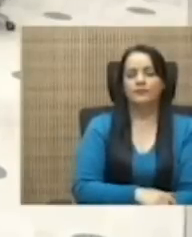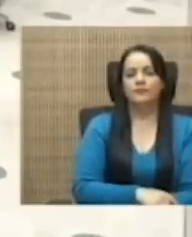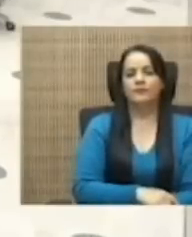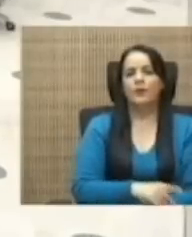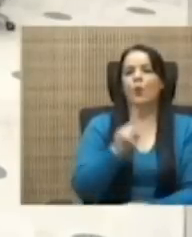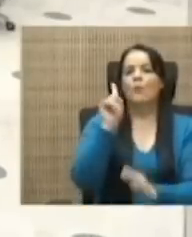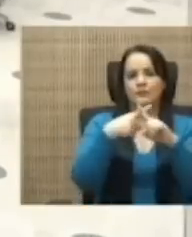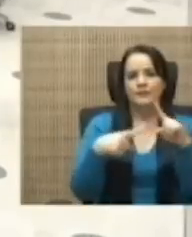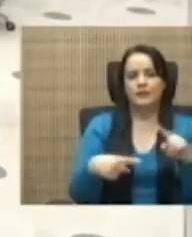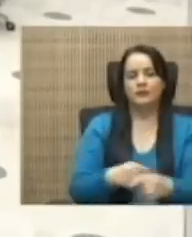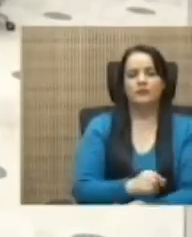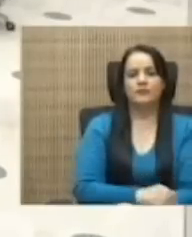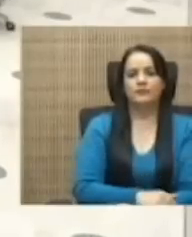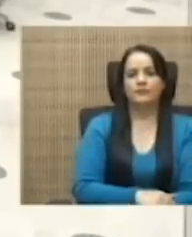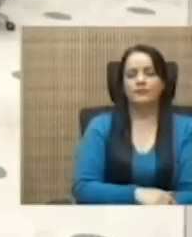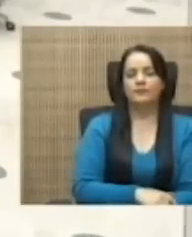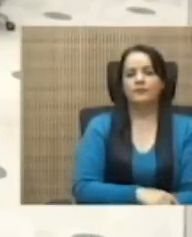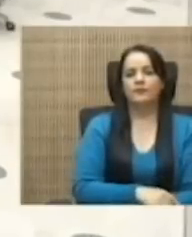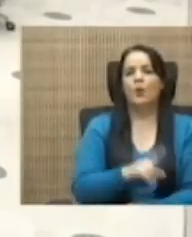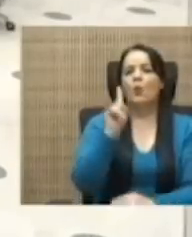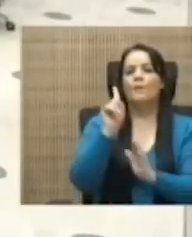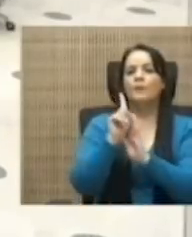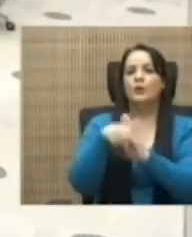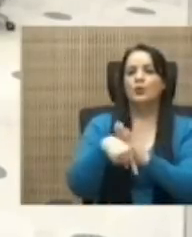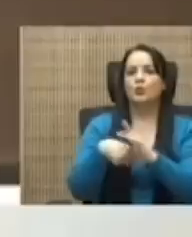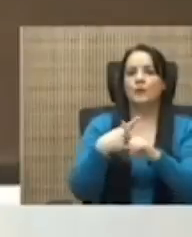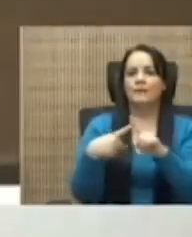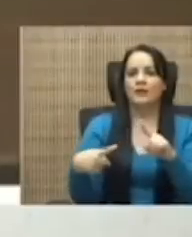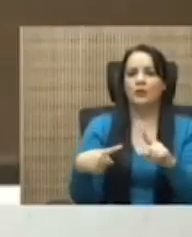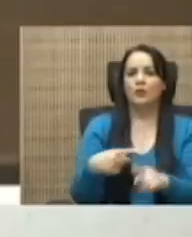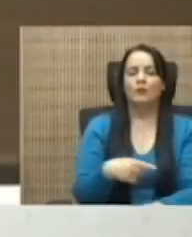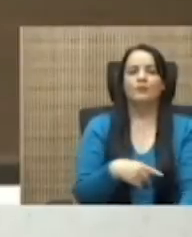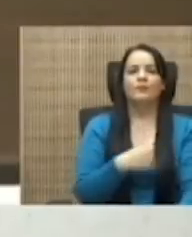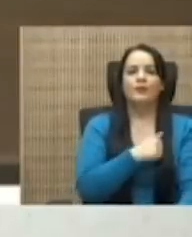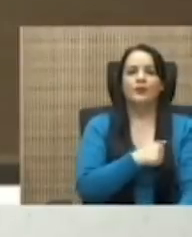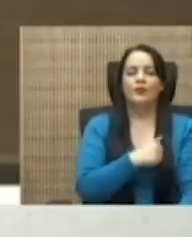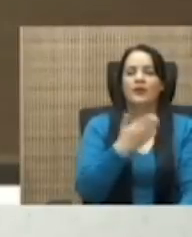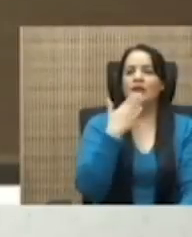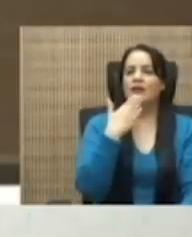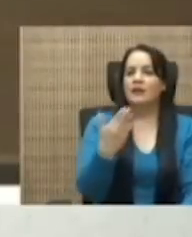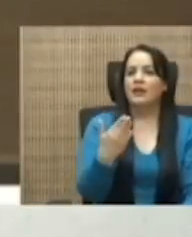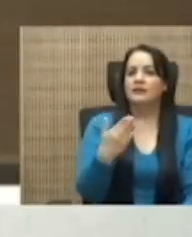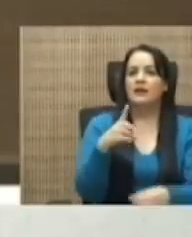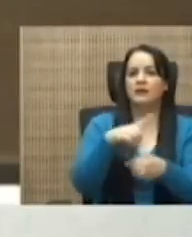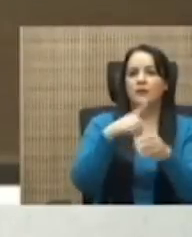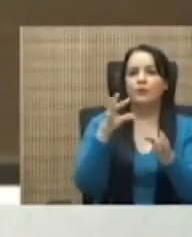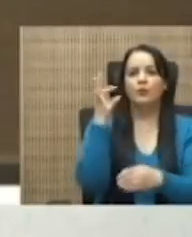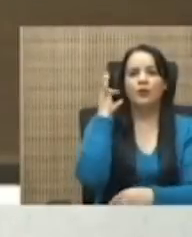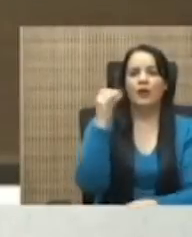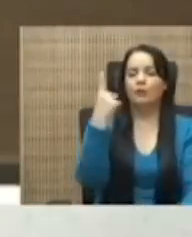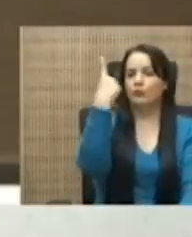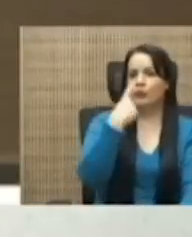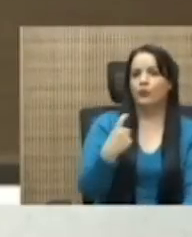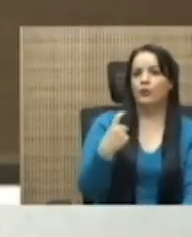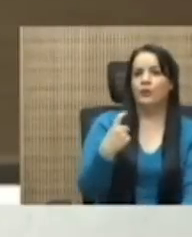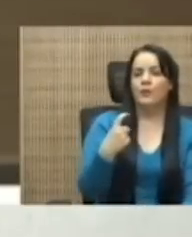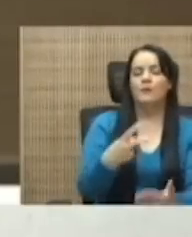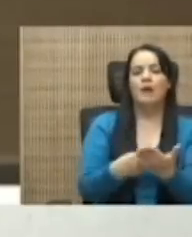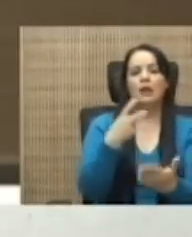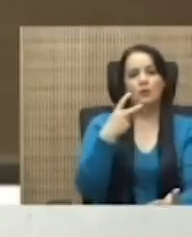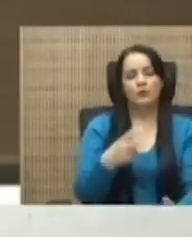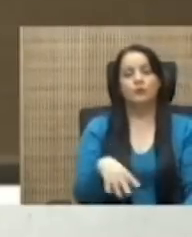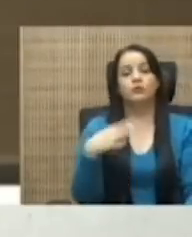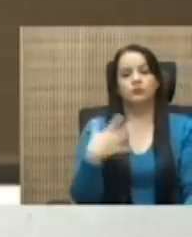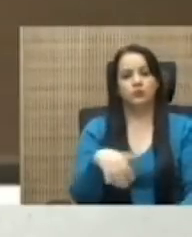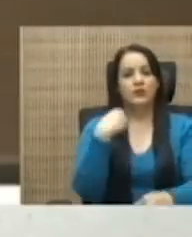de las 6 fracciones y contó que en el ejercicio de sus funciones recibió presiones e incluso ataques desde diferentes sectores. Trabajar en